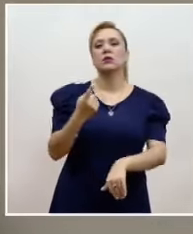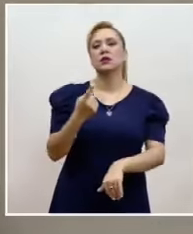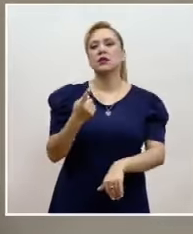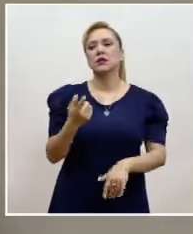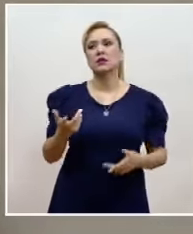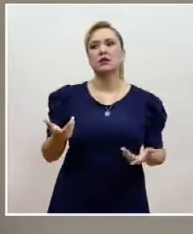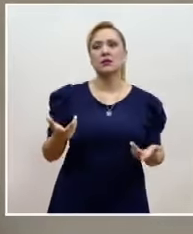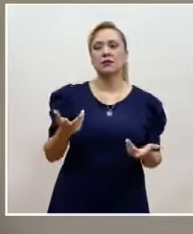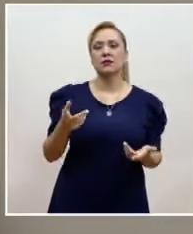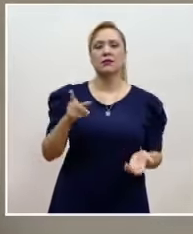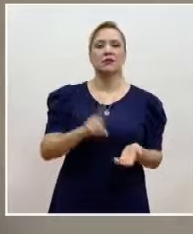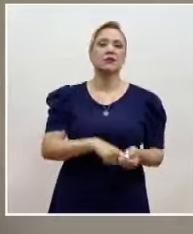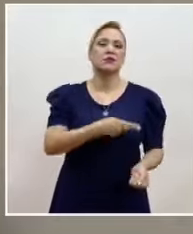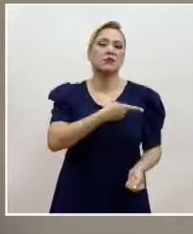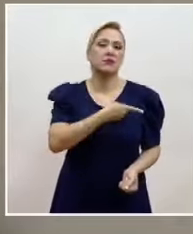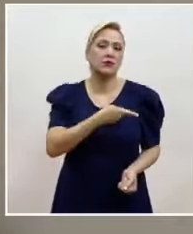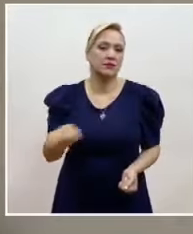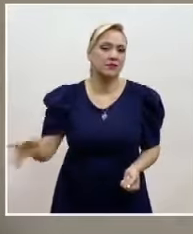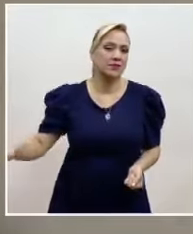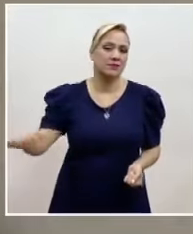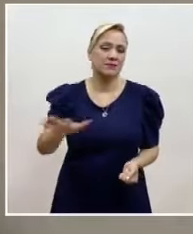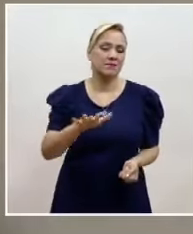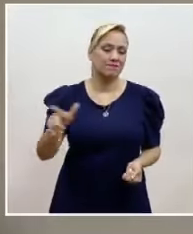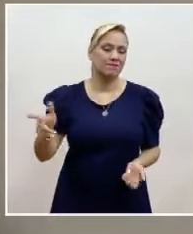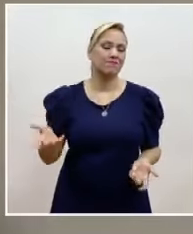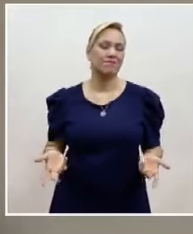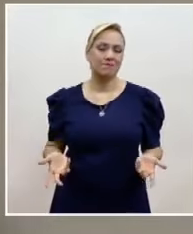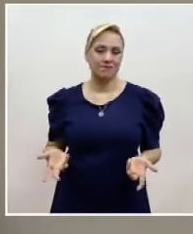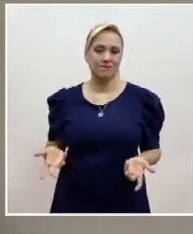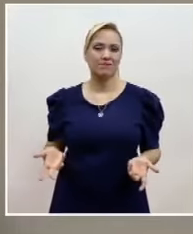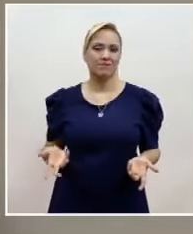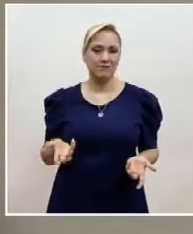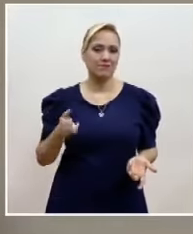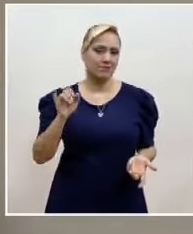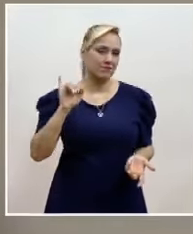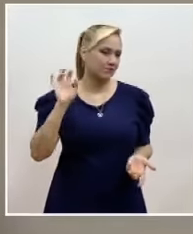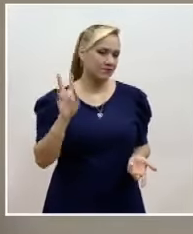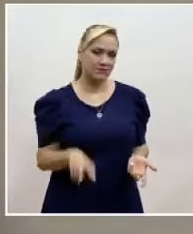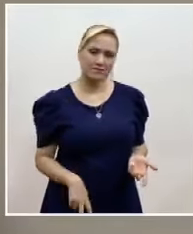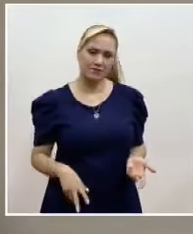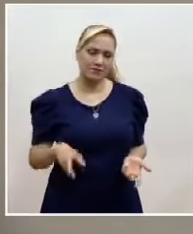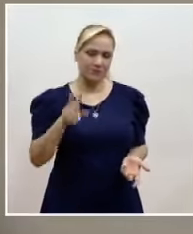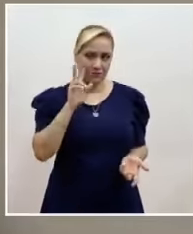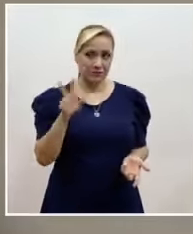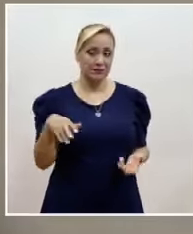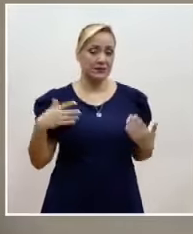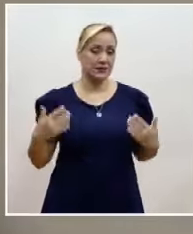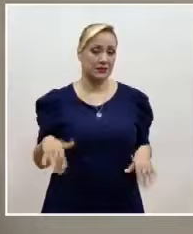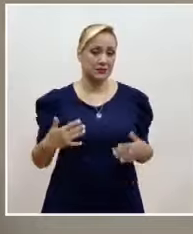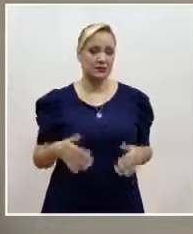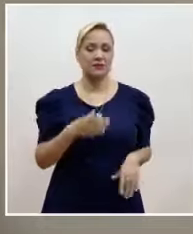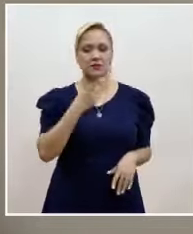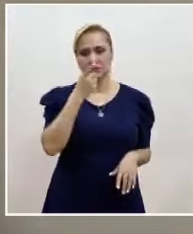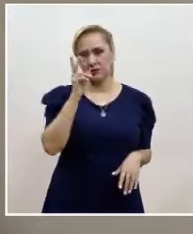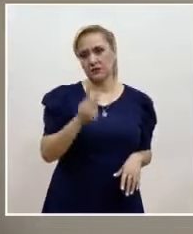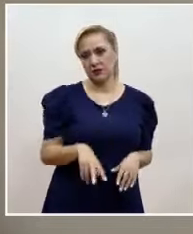Porque vivían en un lugar pobre, ¿no? Lo estoy reduciendo a términos demasiado burdos, es un caso muy interesante, pero lo que quiero decir